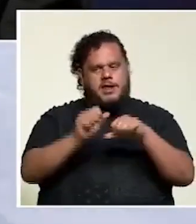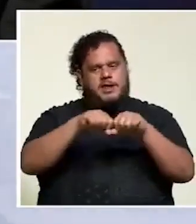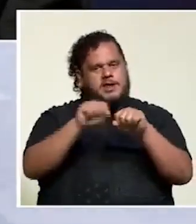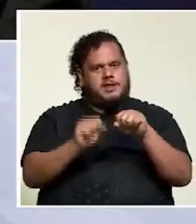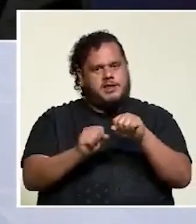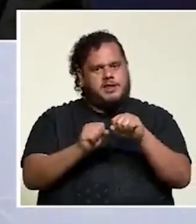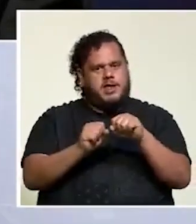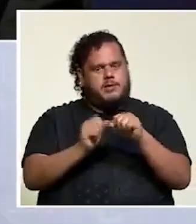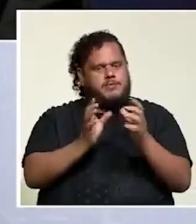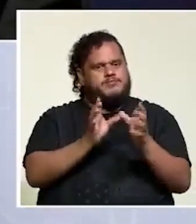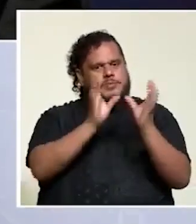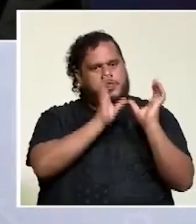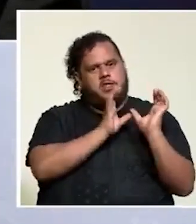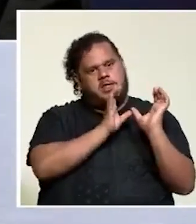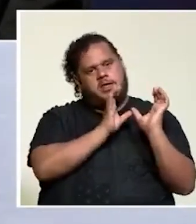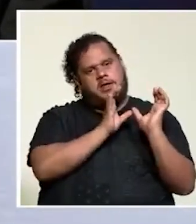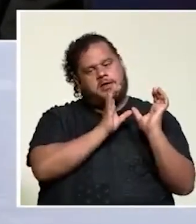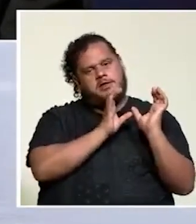sistema de cargas